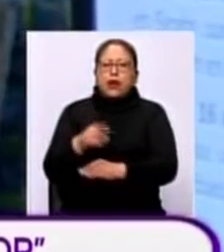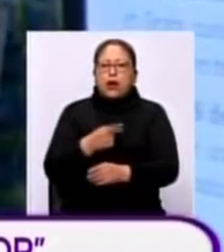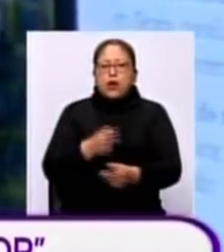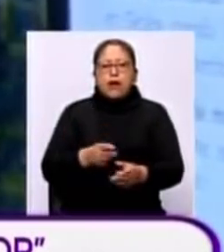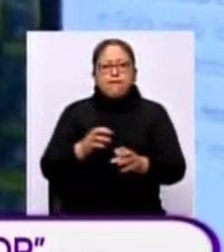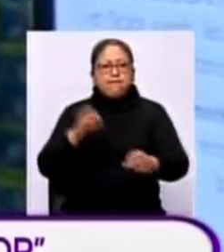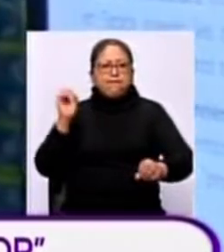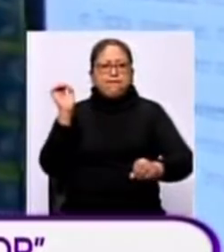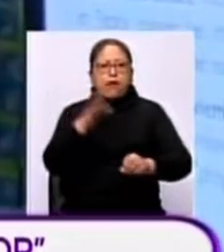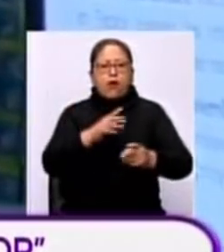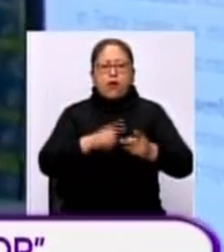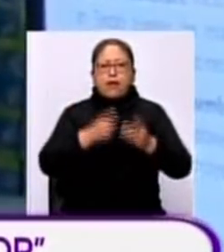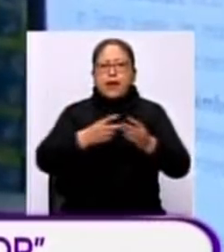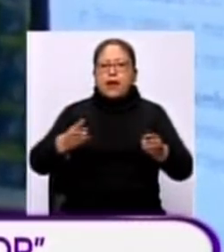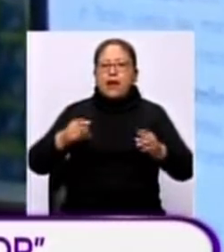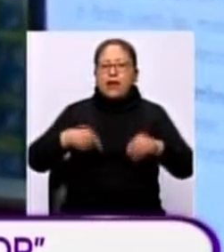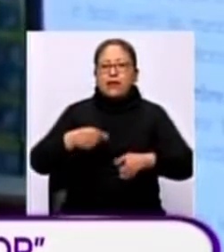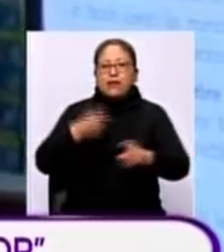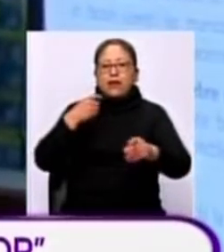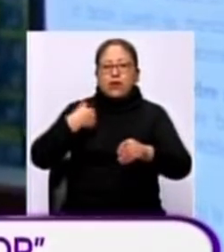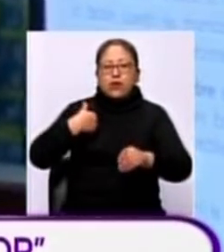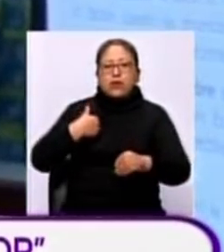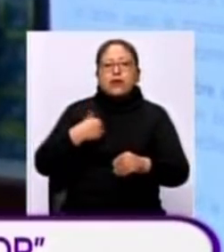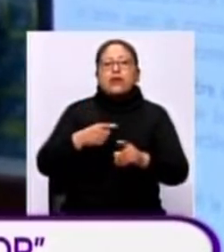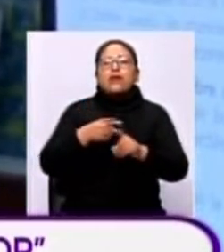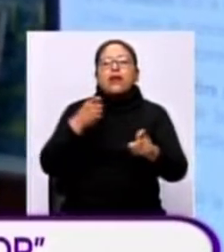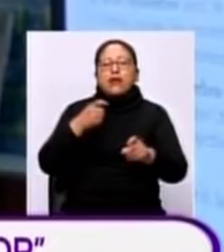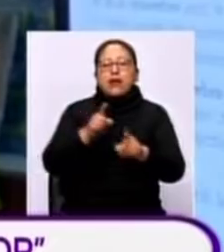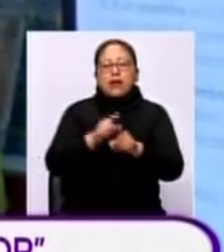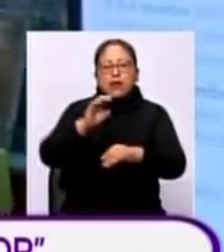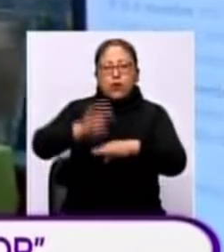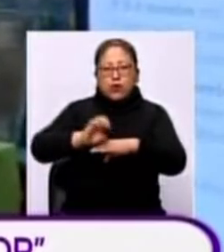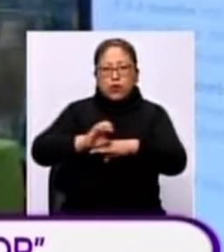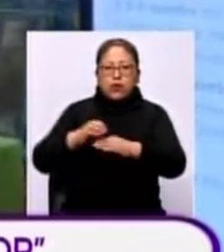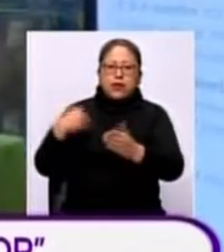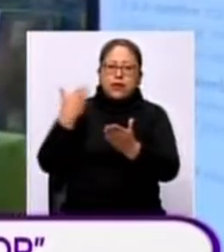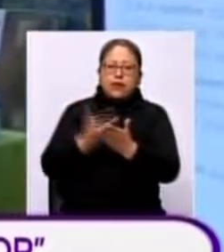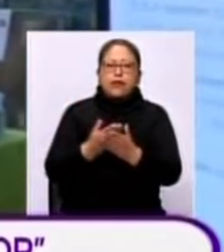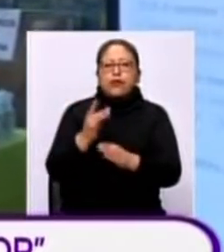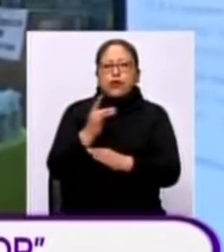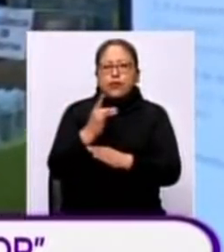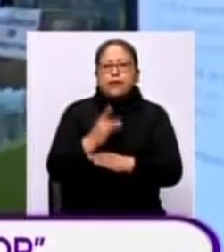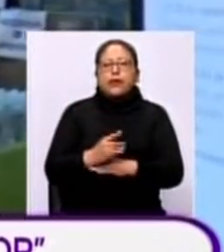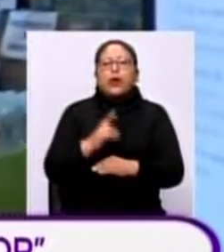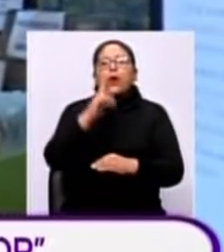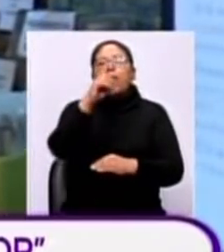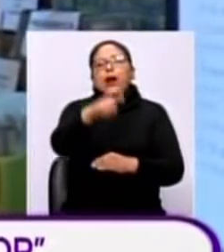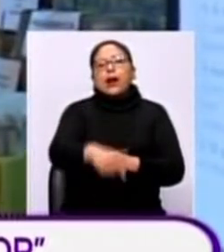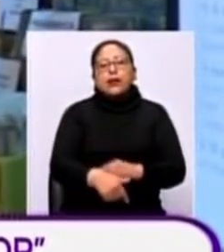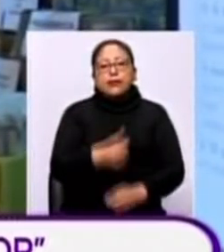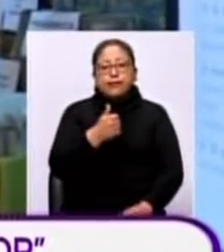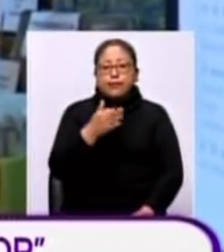lo negó y finalmente se refugió en México para luego, sí, cuando Alberto Fernández asumió, Evo Morales